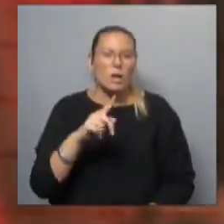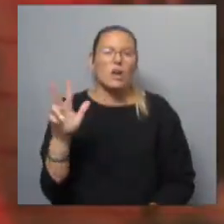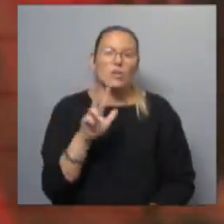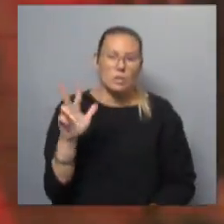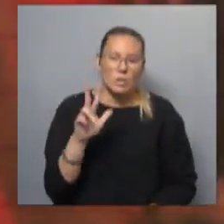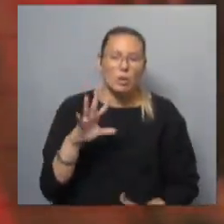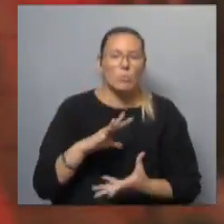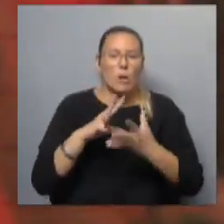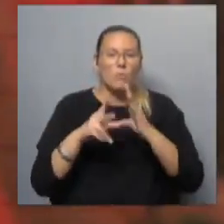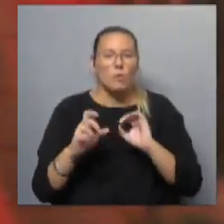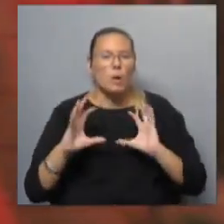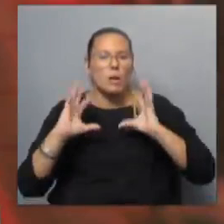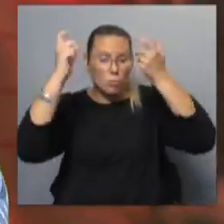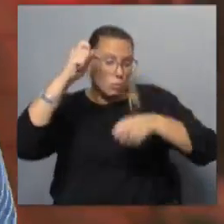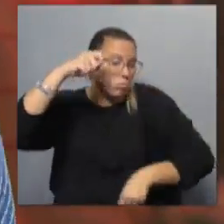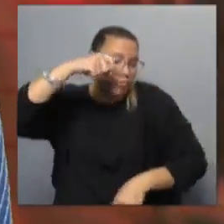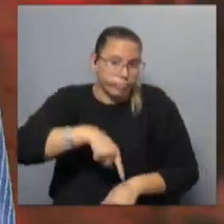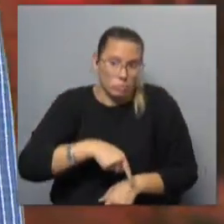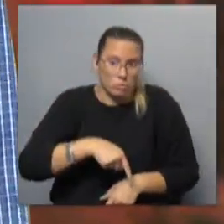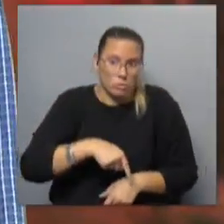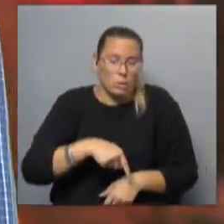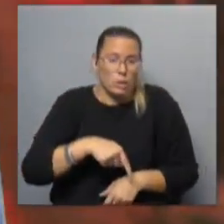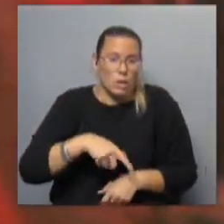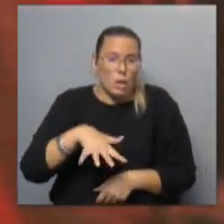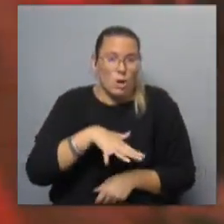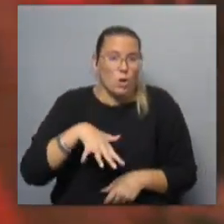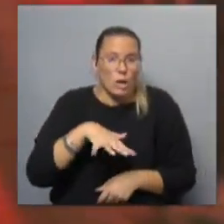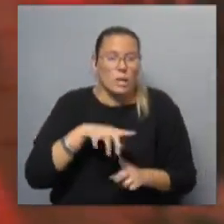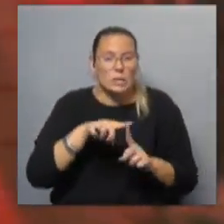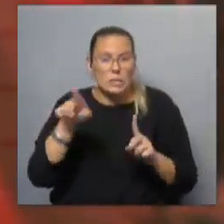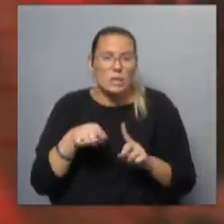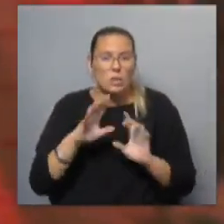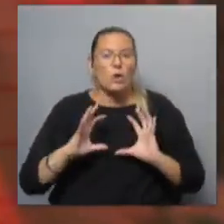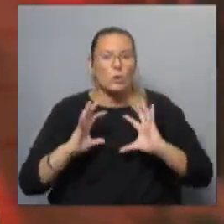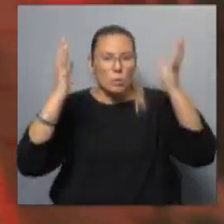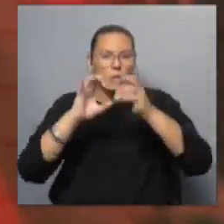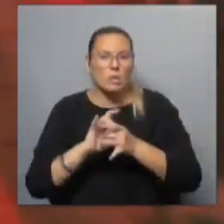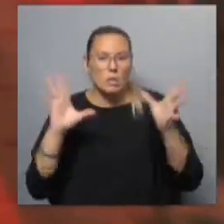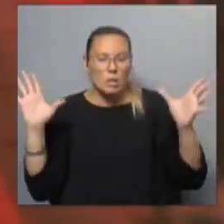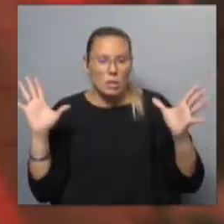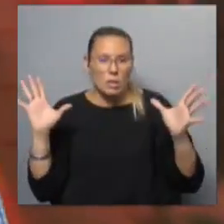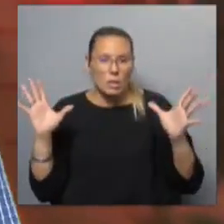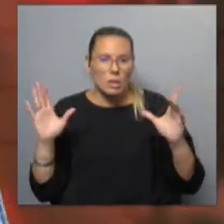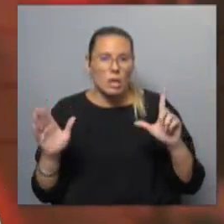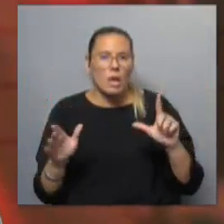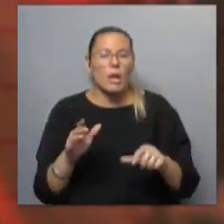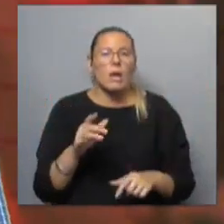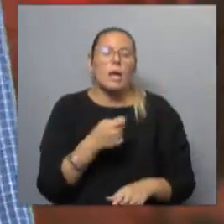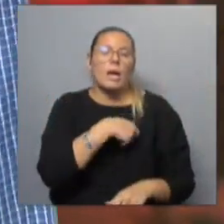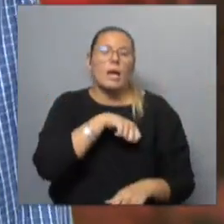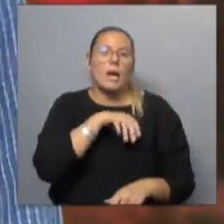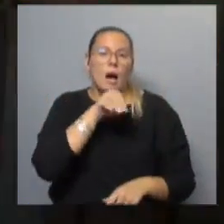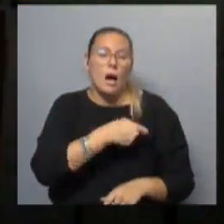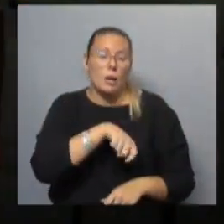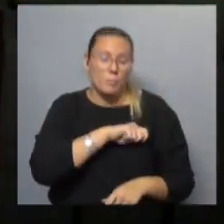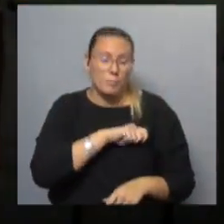como una especie de revolución local dentro de lo que fue el gran ciclo de las revoluciones independentistas de Hispanoamérica. Pero